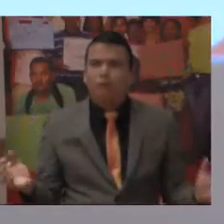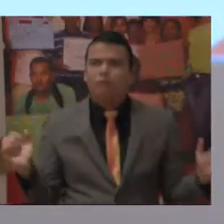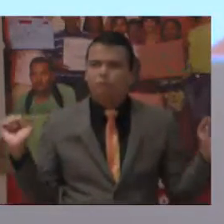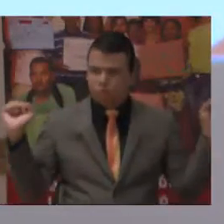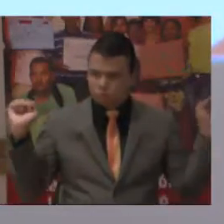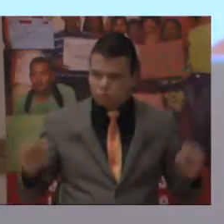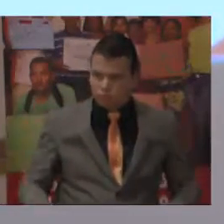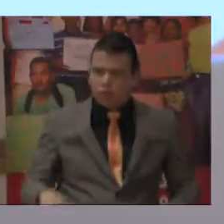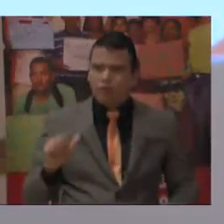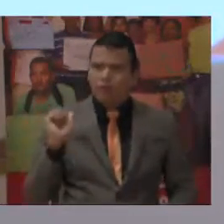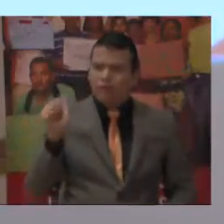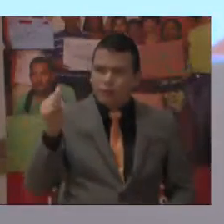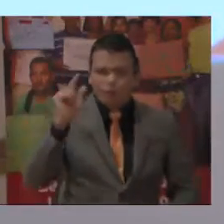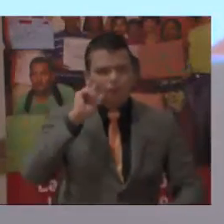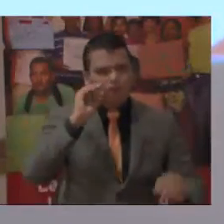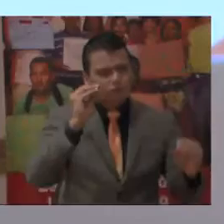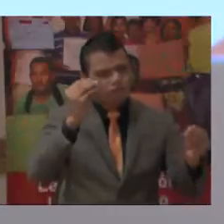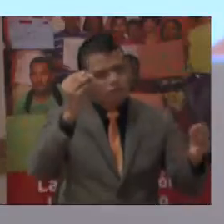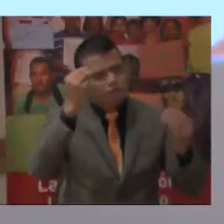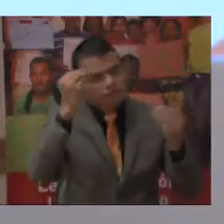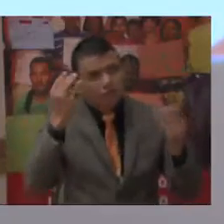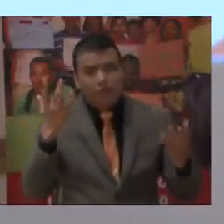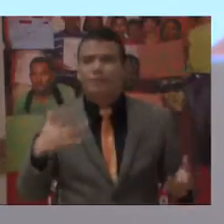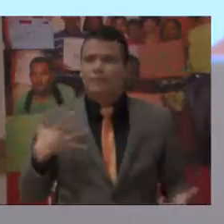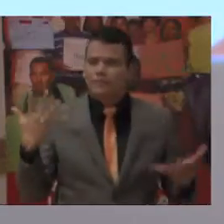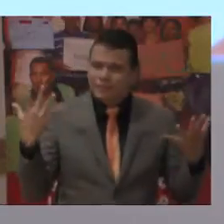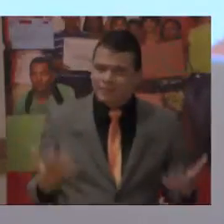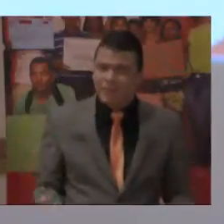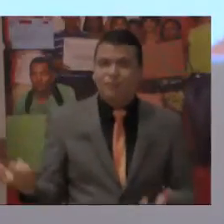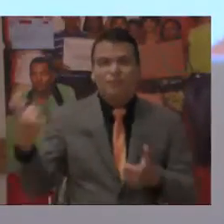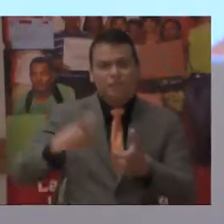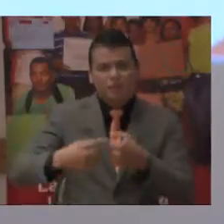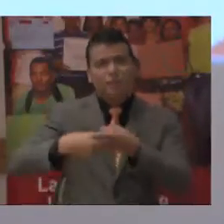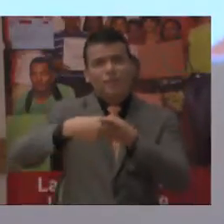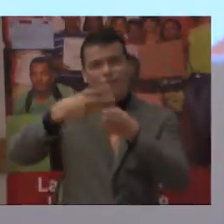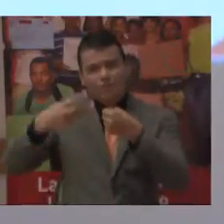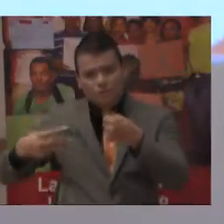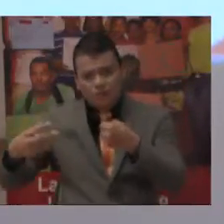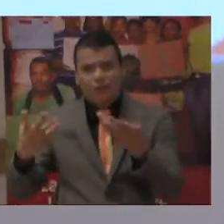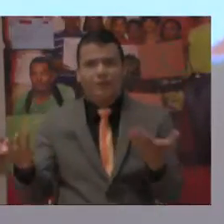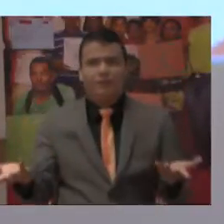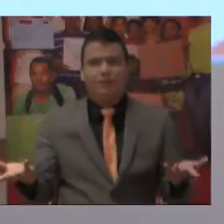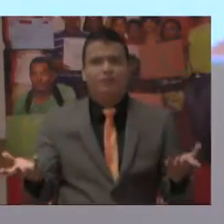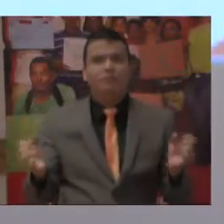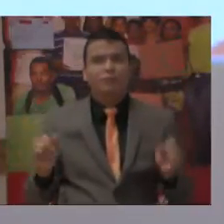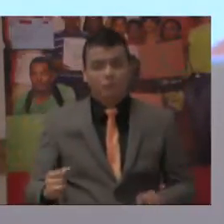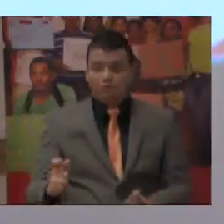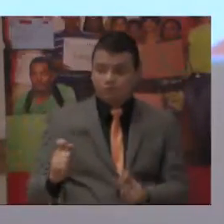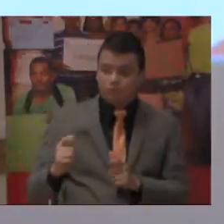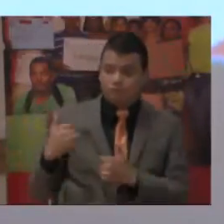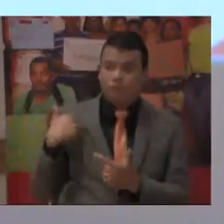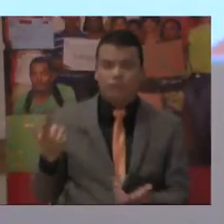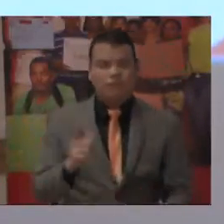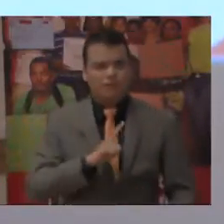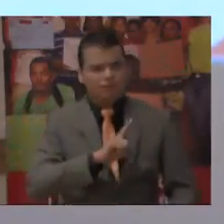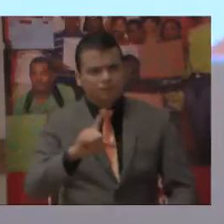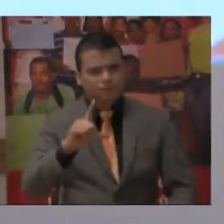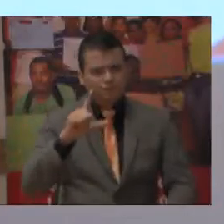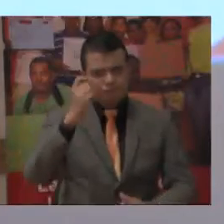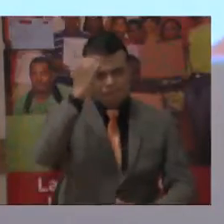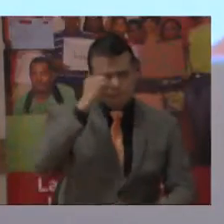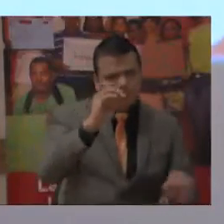que puedan capacitarse, si esa es realmente su vocación, en la Escuela Nacional del Deporte, salir como monitores, como instructores